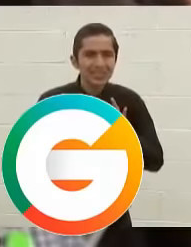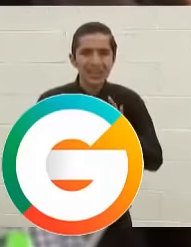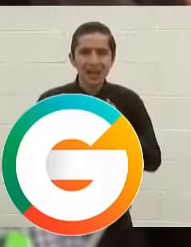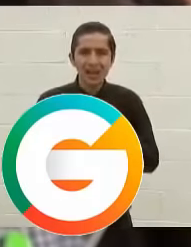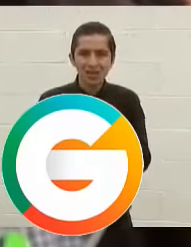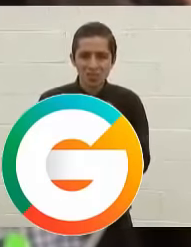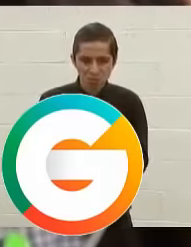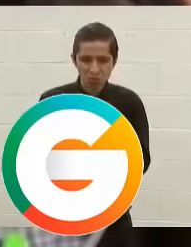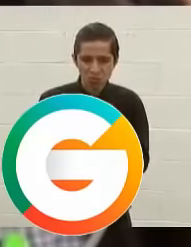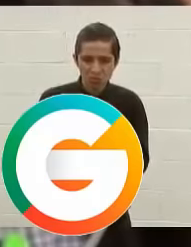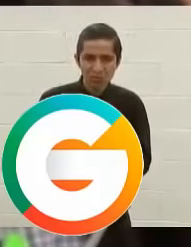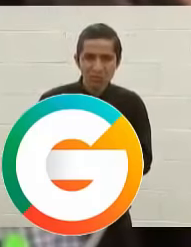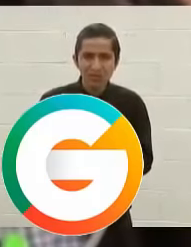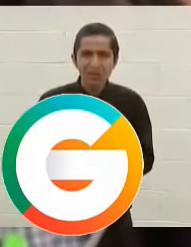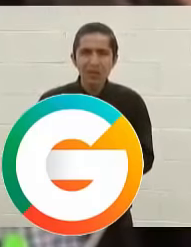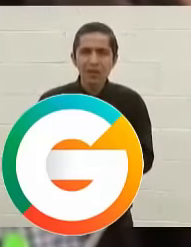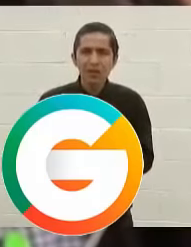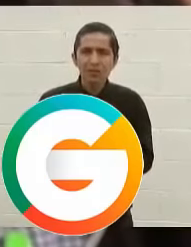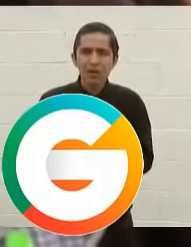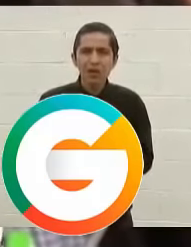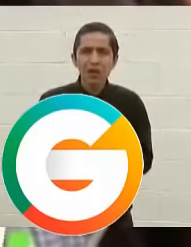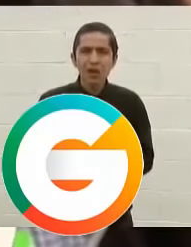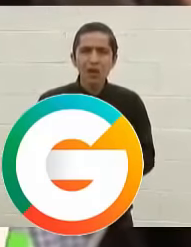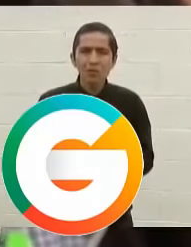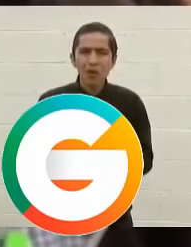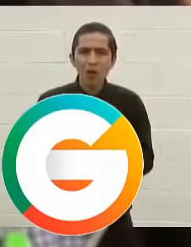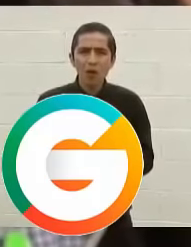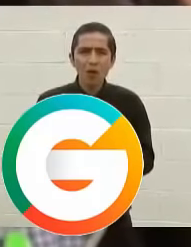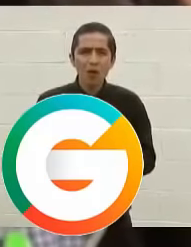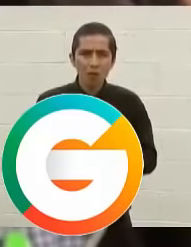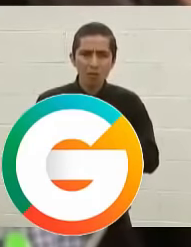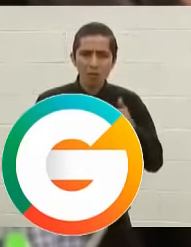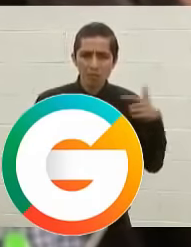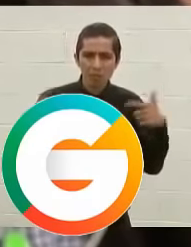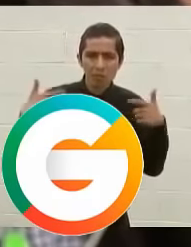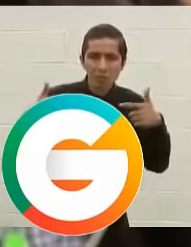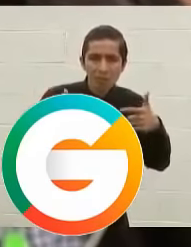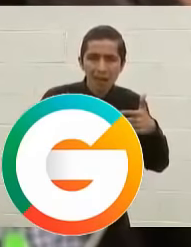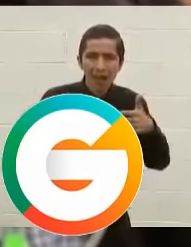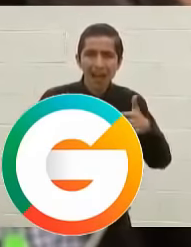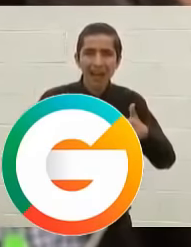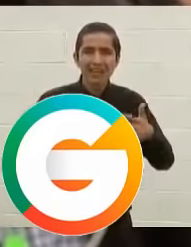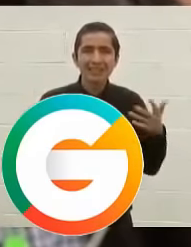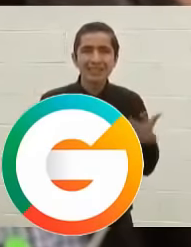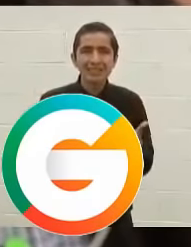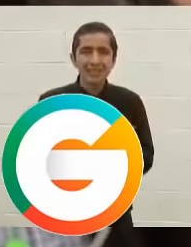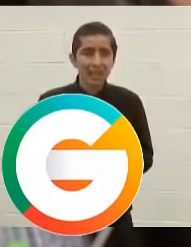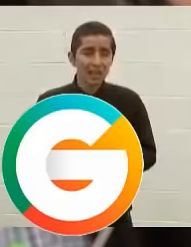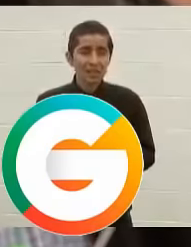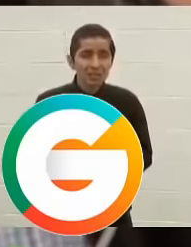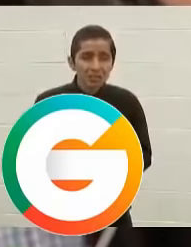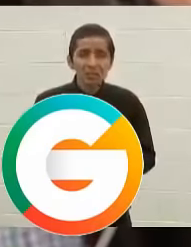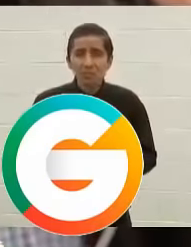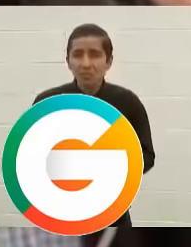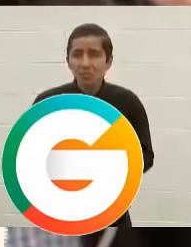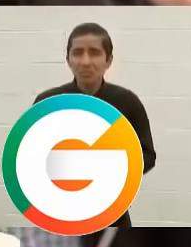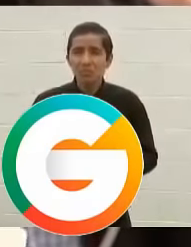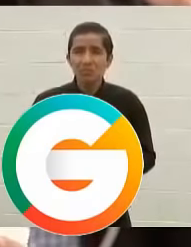grupos, y sobre el poder de fuego que se notó, pues indudablemente sería de un